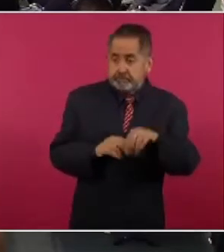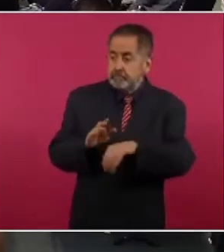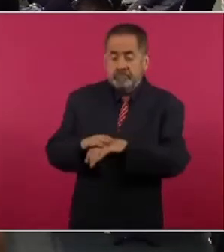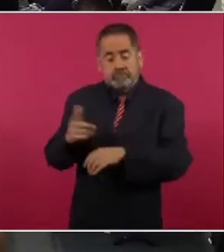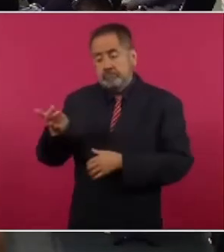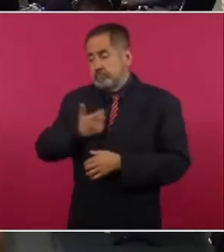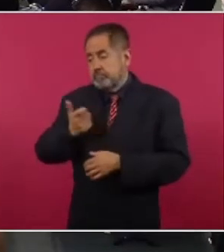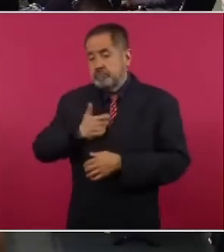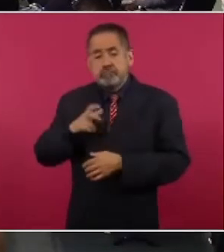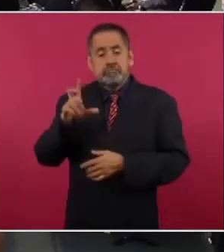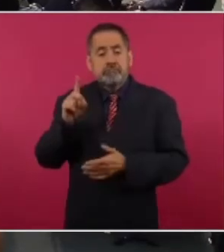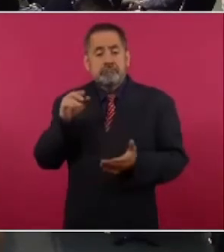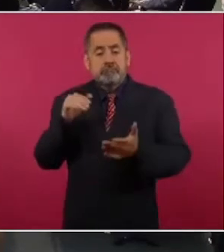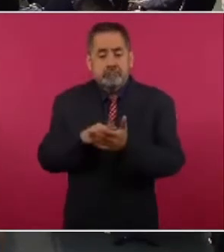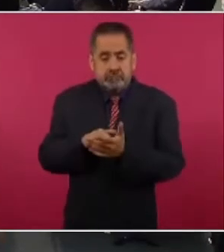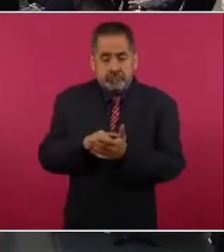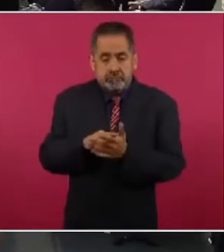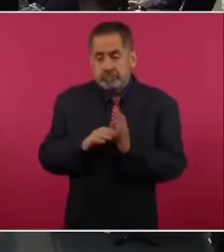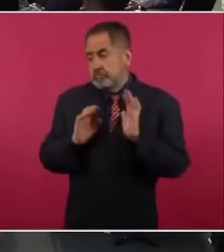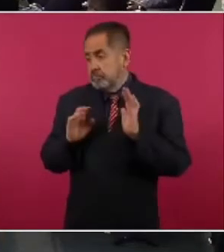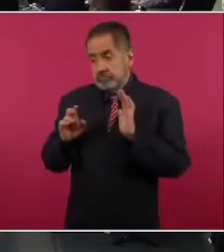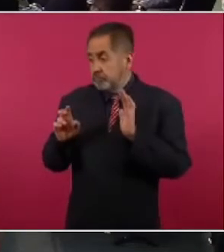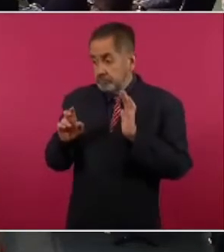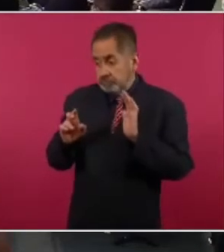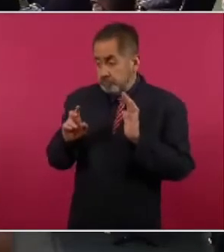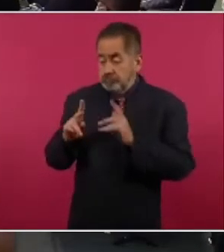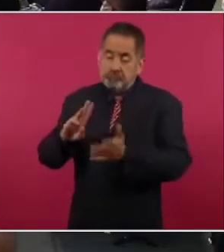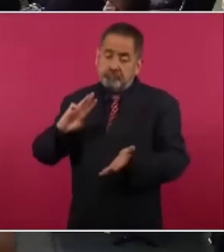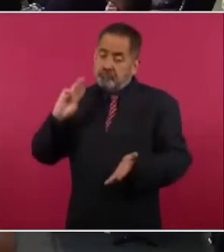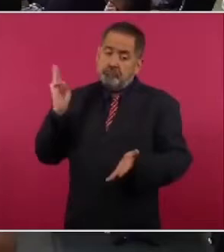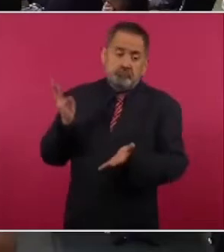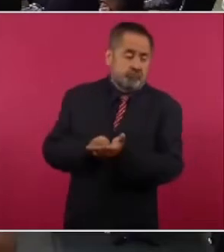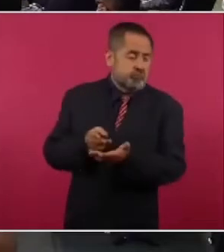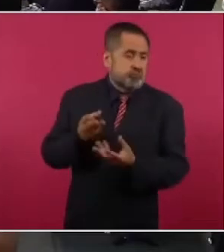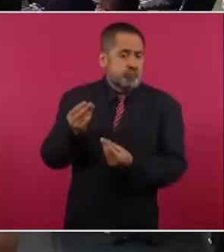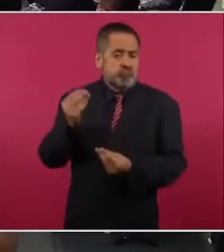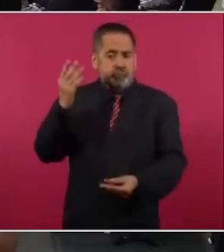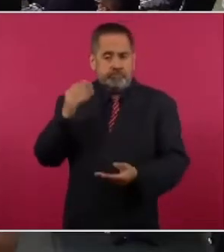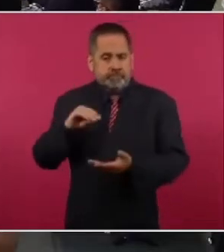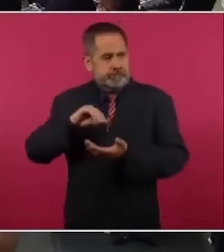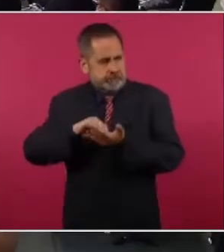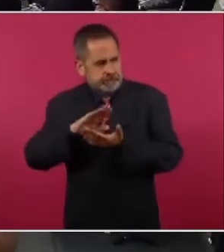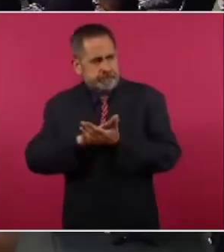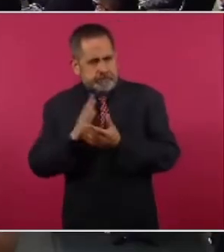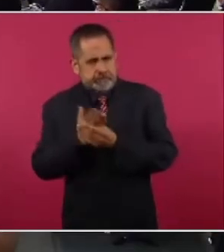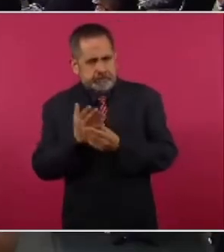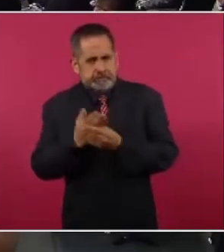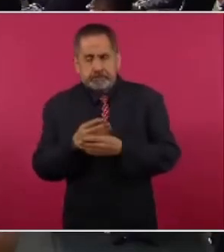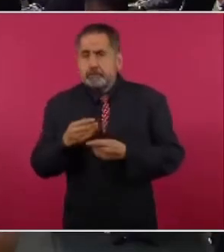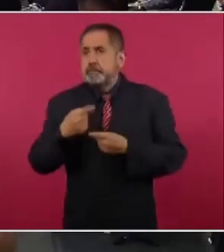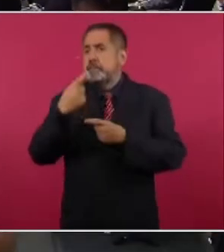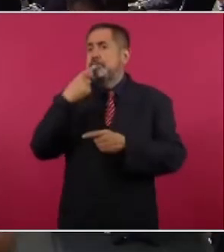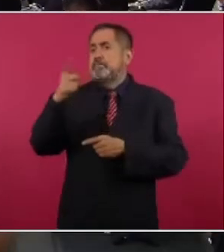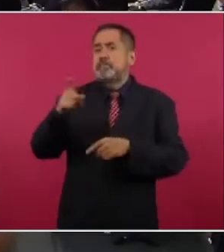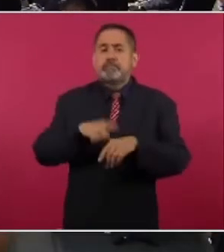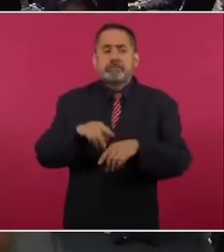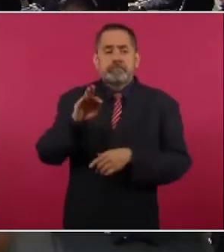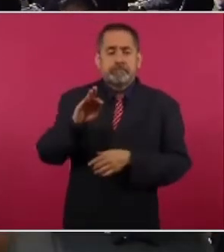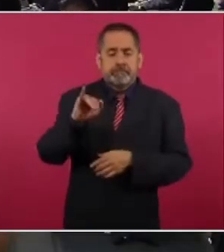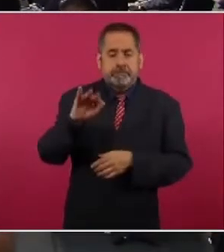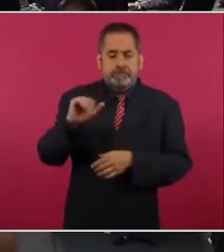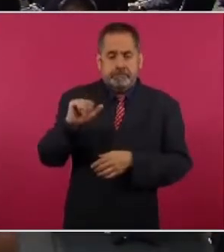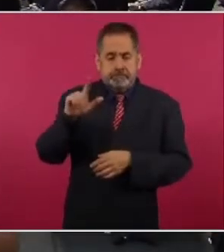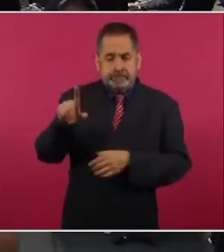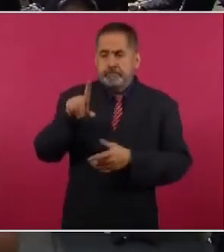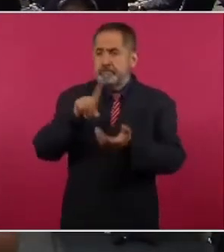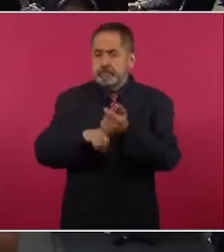30,000 pesos para disque salvarla de una supuesta multa. Se documentó el hecho ante la Fiscalía, ante el órgano